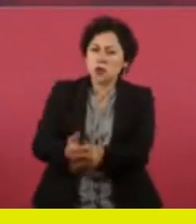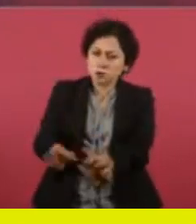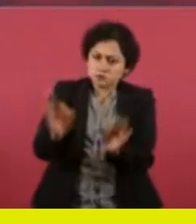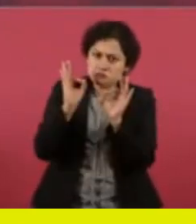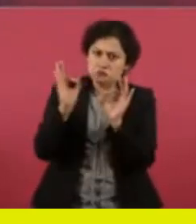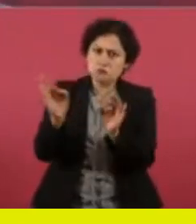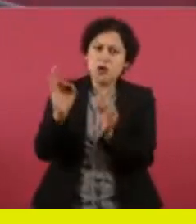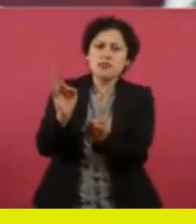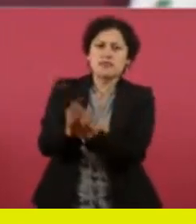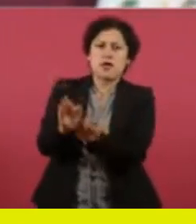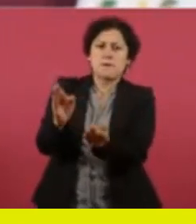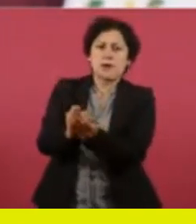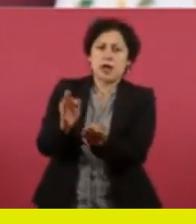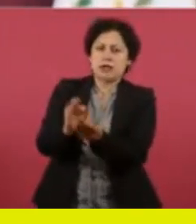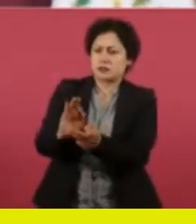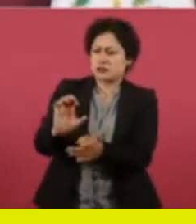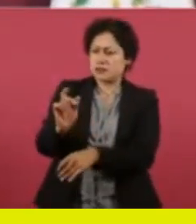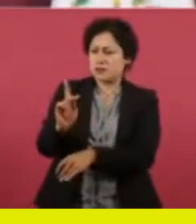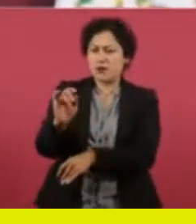de chipilín,